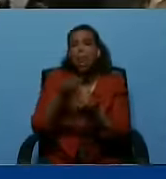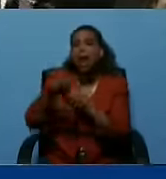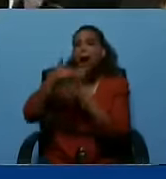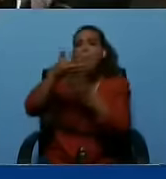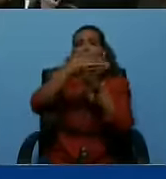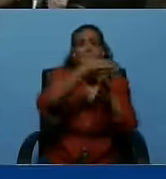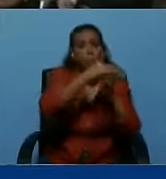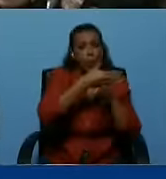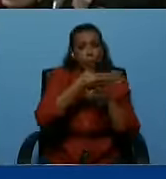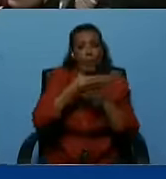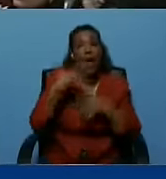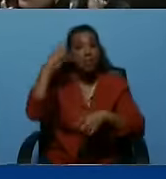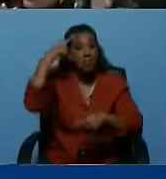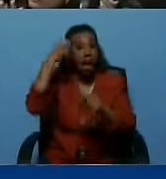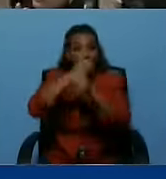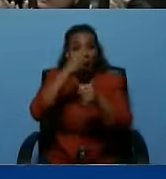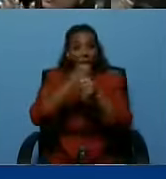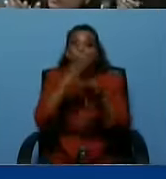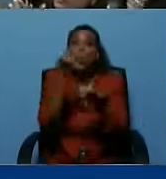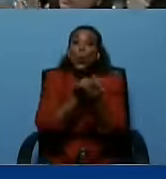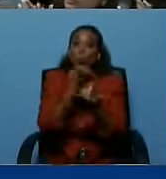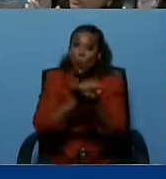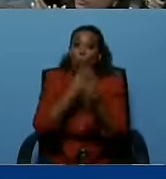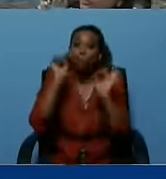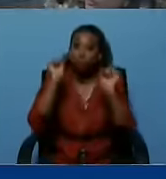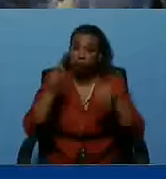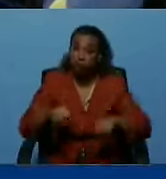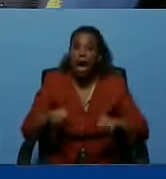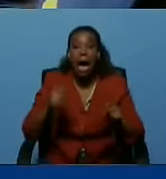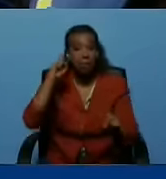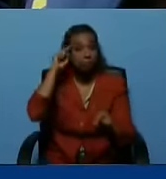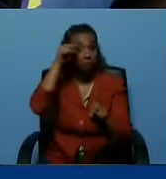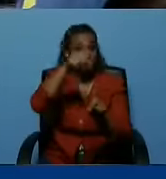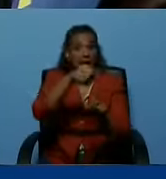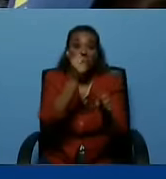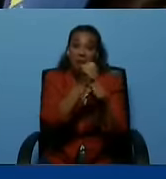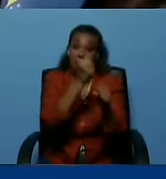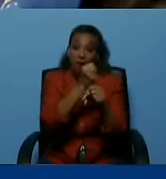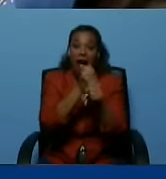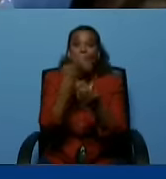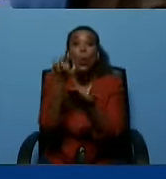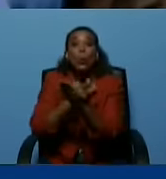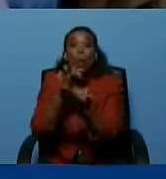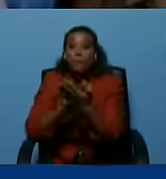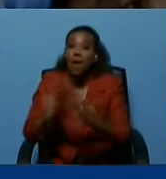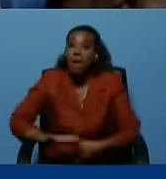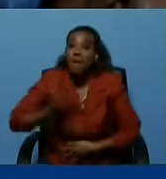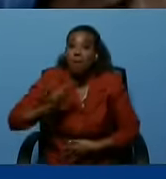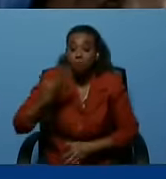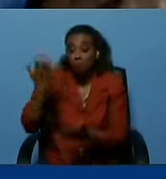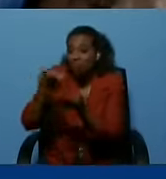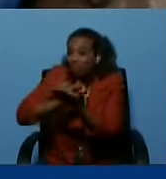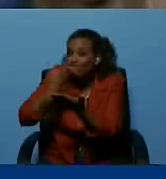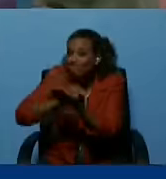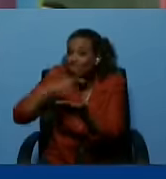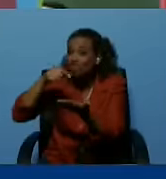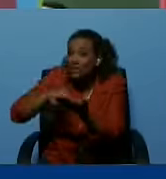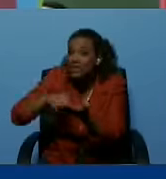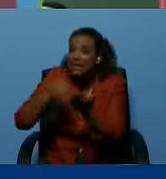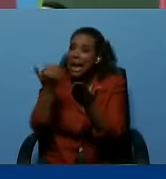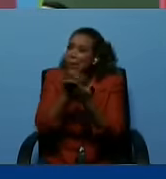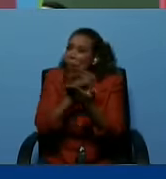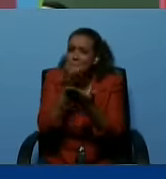convivencia y el trabajo económico. Porque aquí hay que concentrarse en el trabajo de la economía. Si la